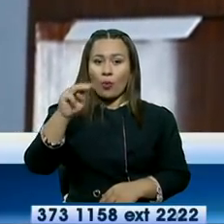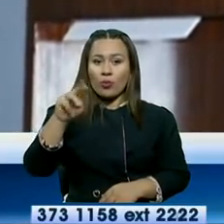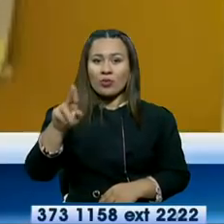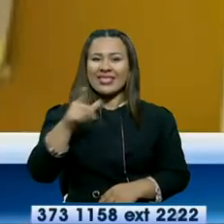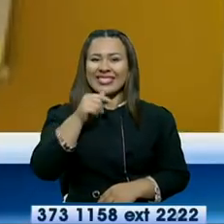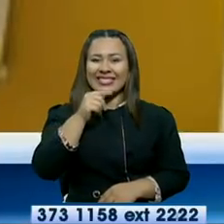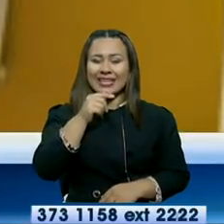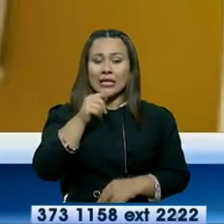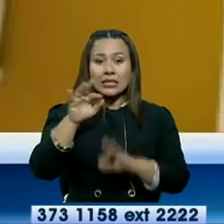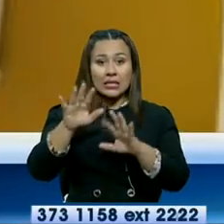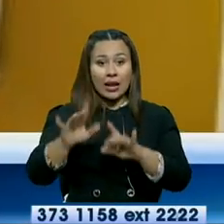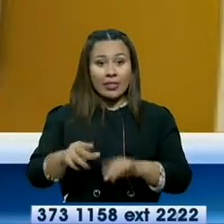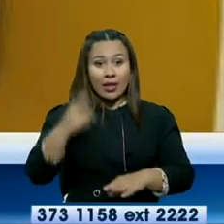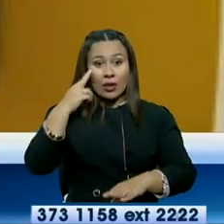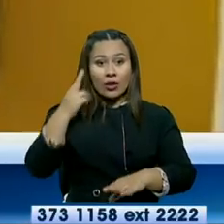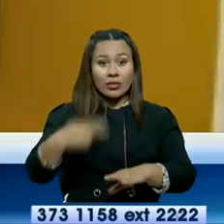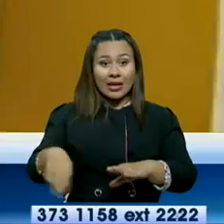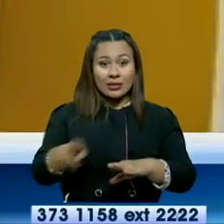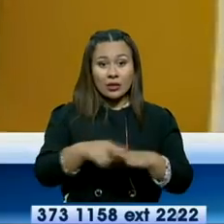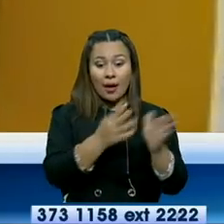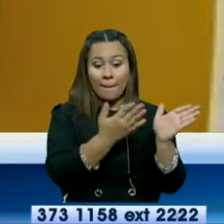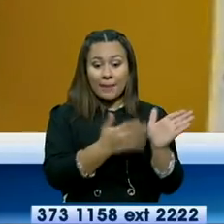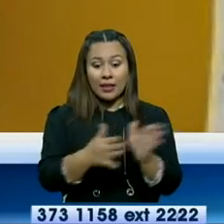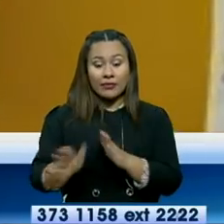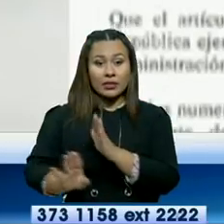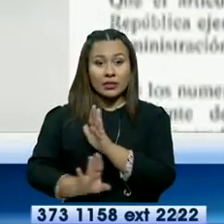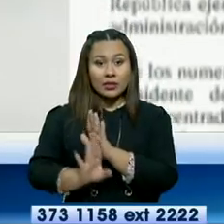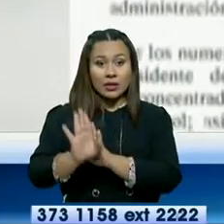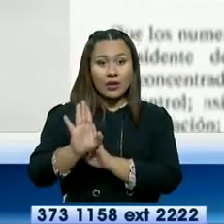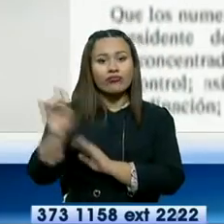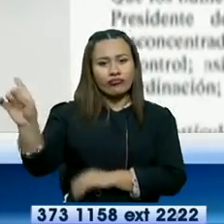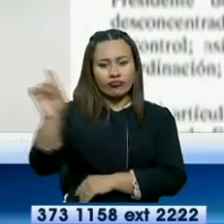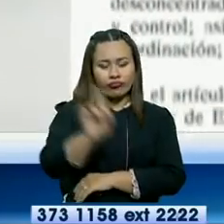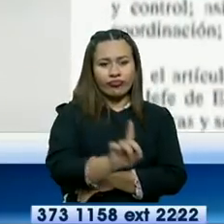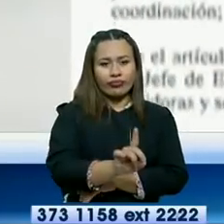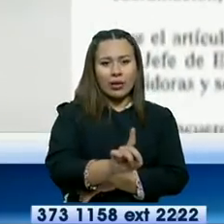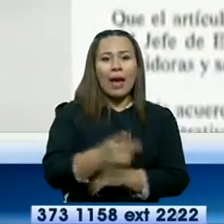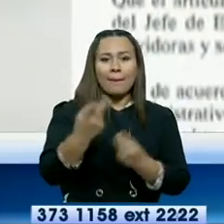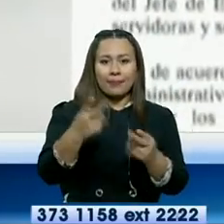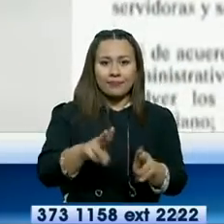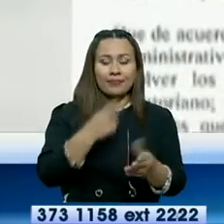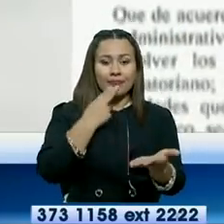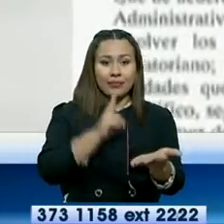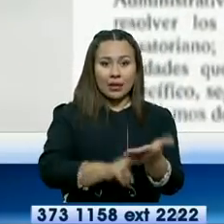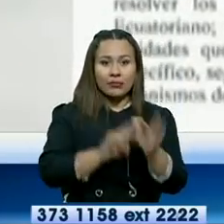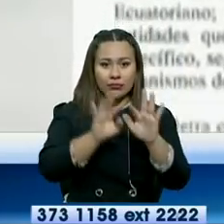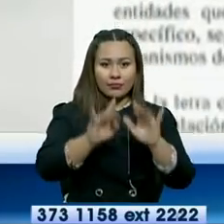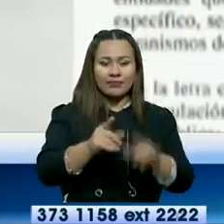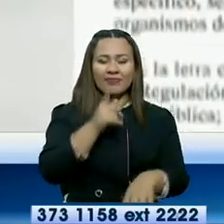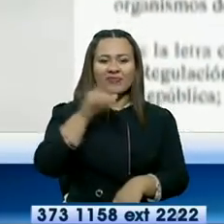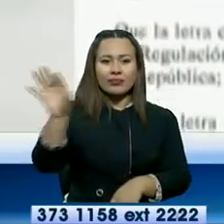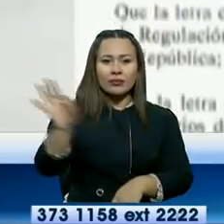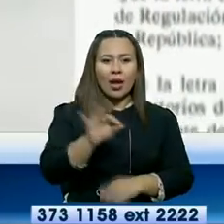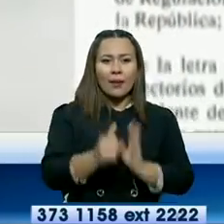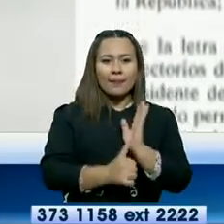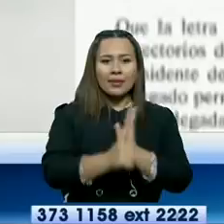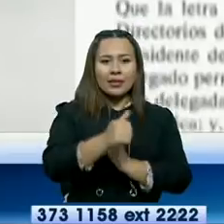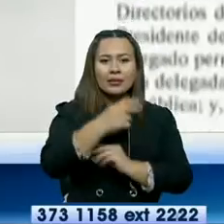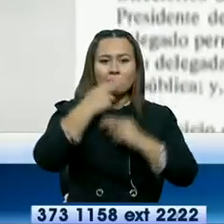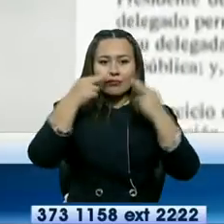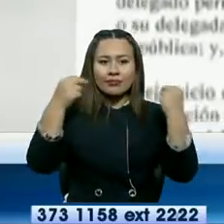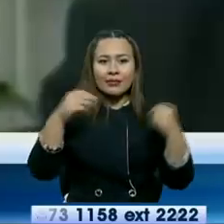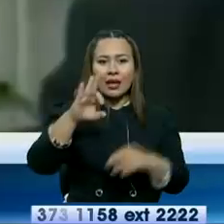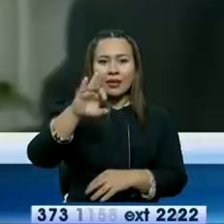Mideros como Secretario Nacional de Planificación y Desarrollo. En el mismo decreto ejecutivo se designó al ministro de Ambiente